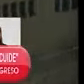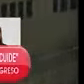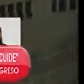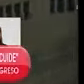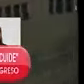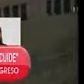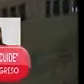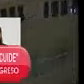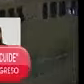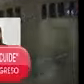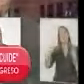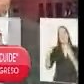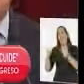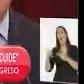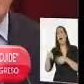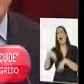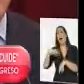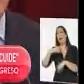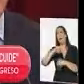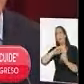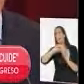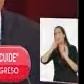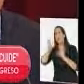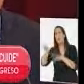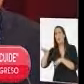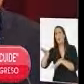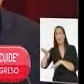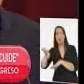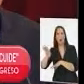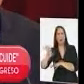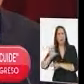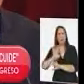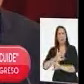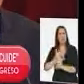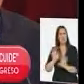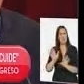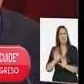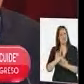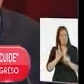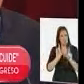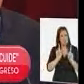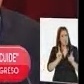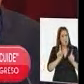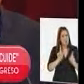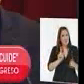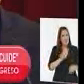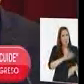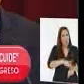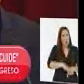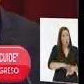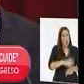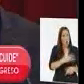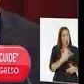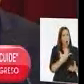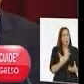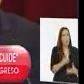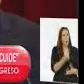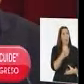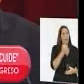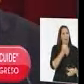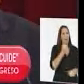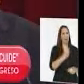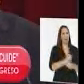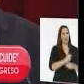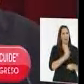que convalidó durante muchos años el modelo de saqueo. El modelo que, además del saqueo